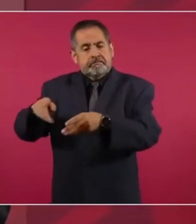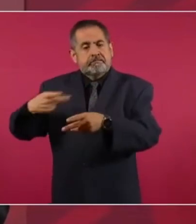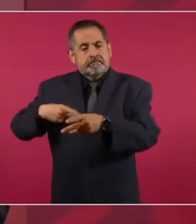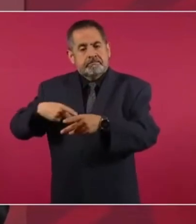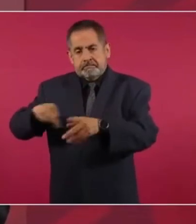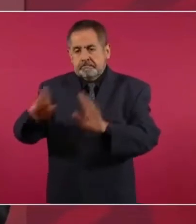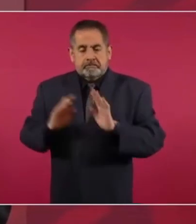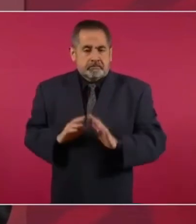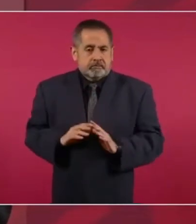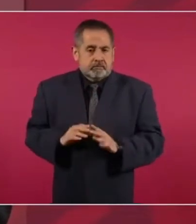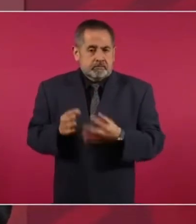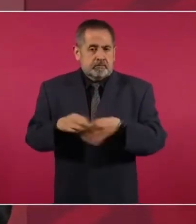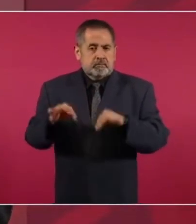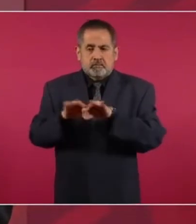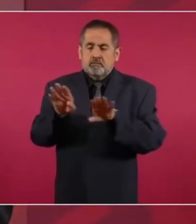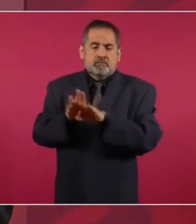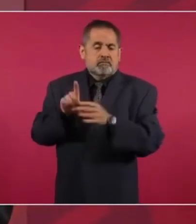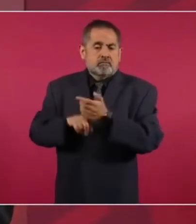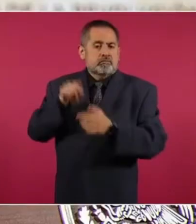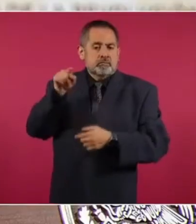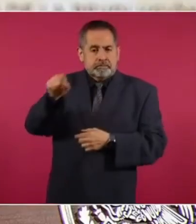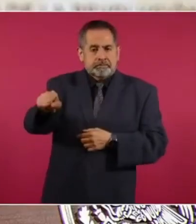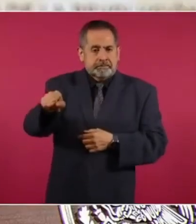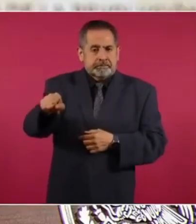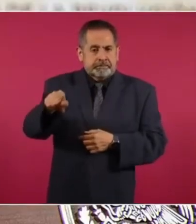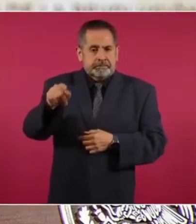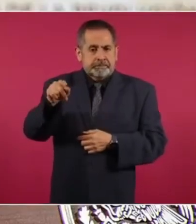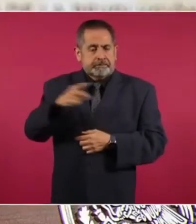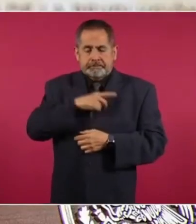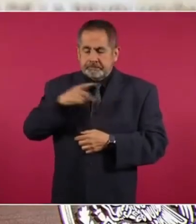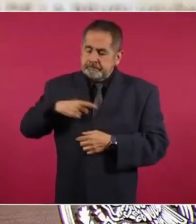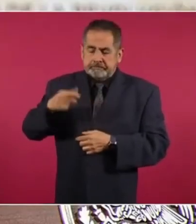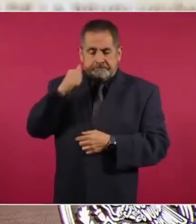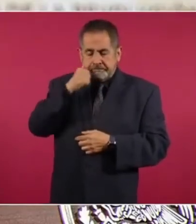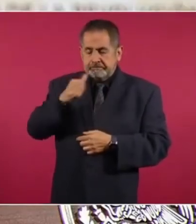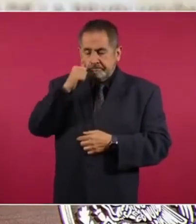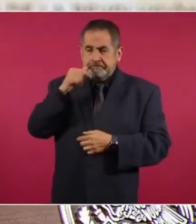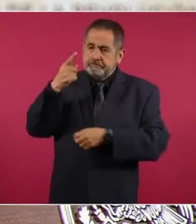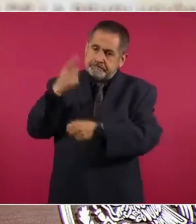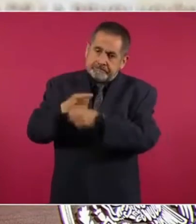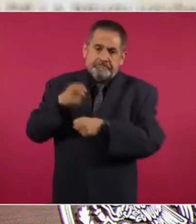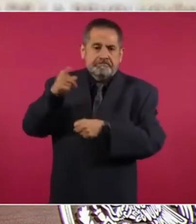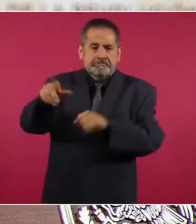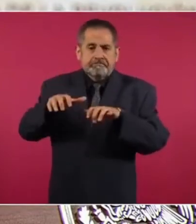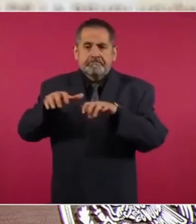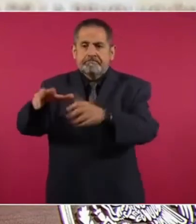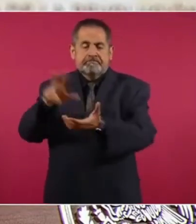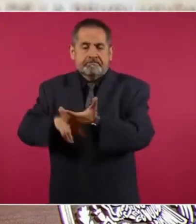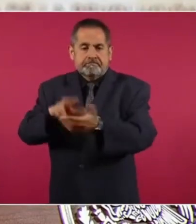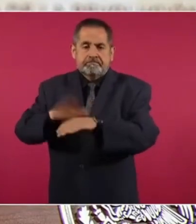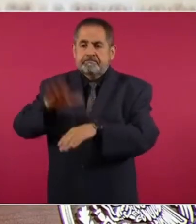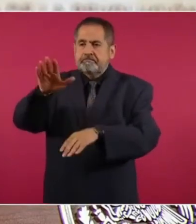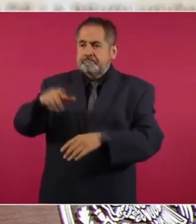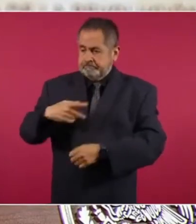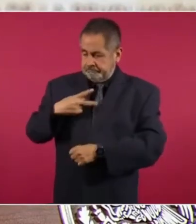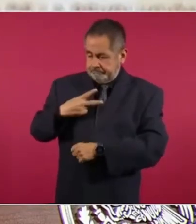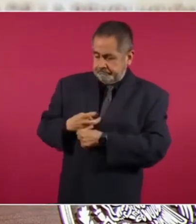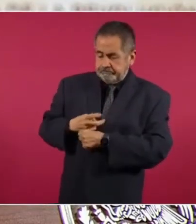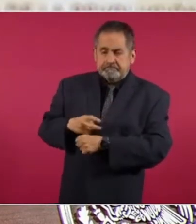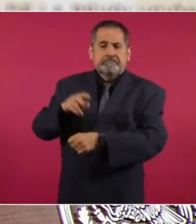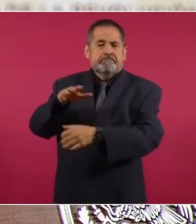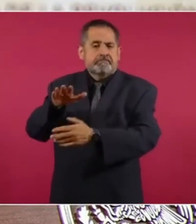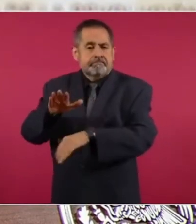Por legítimo que sea el interés personal, tiene que subordinarse al interés público.